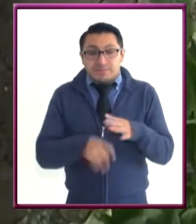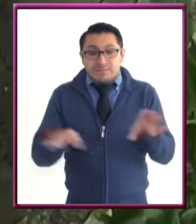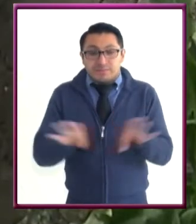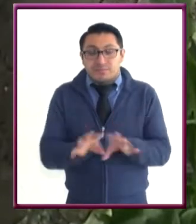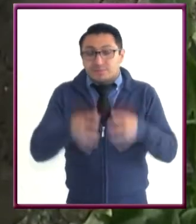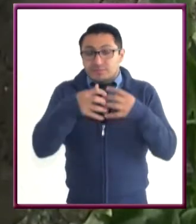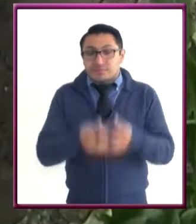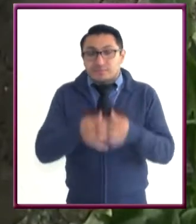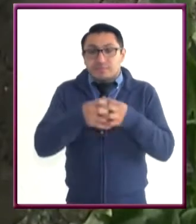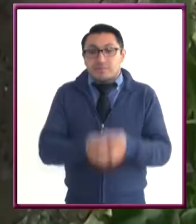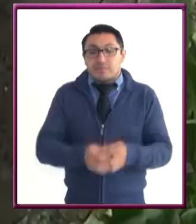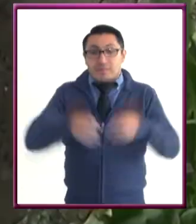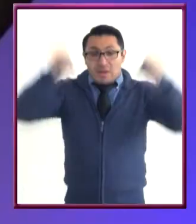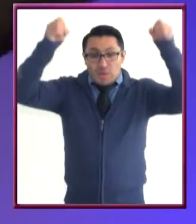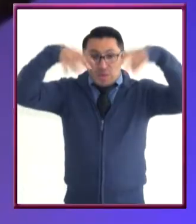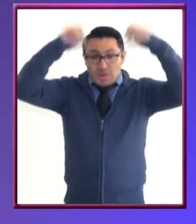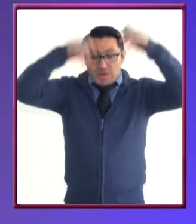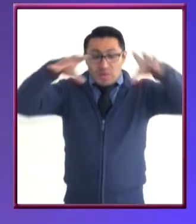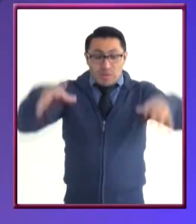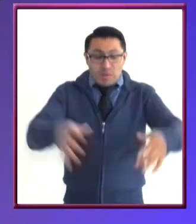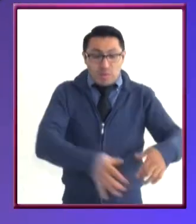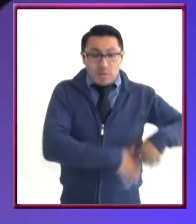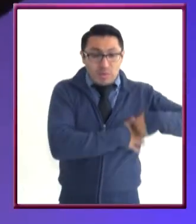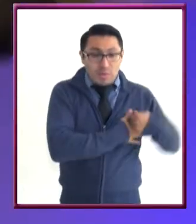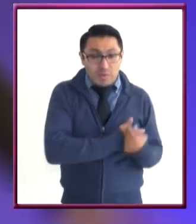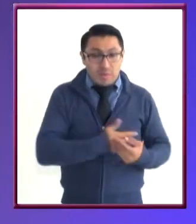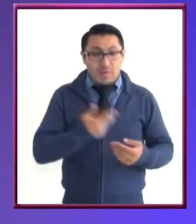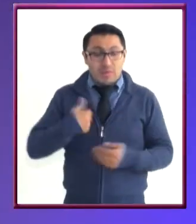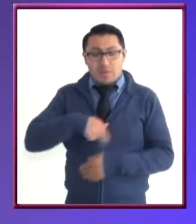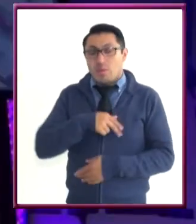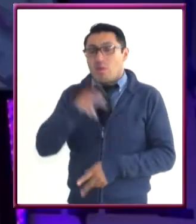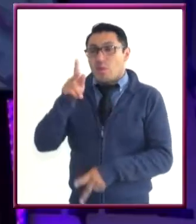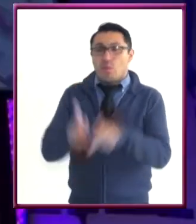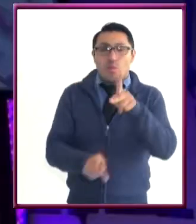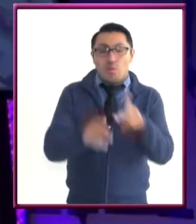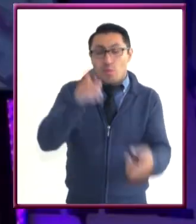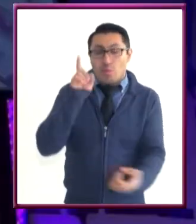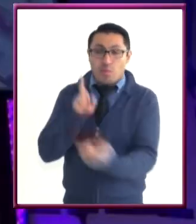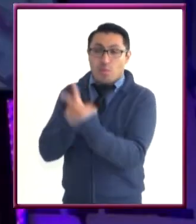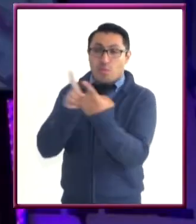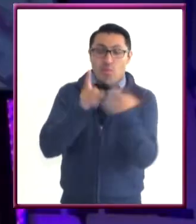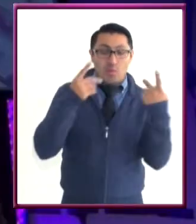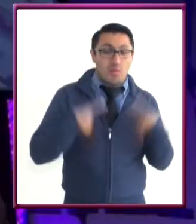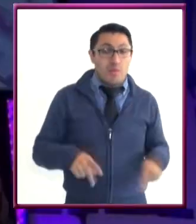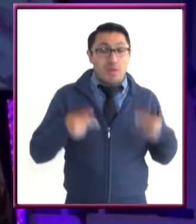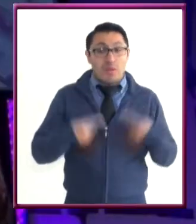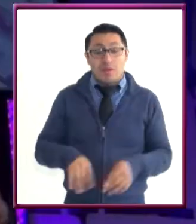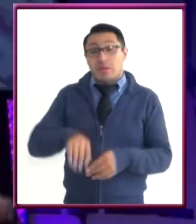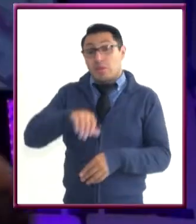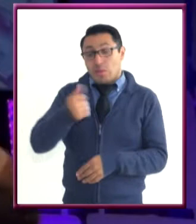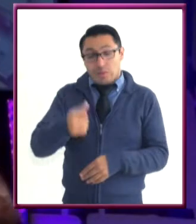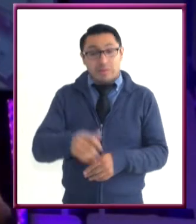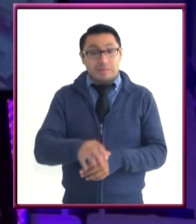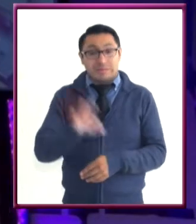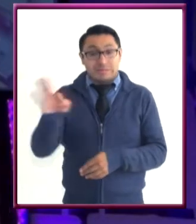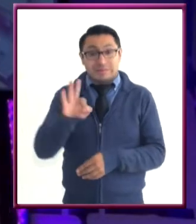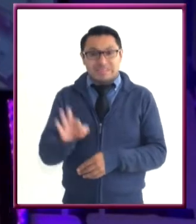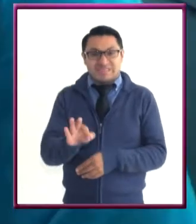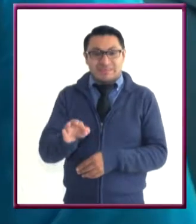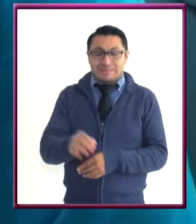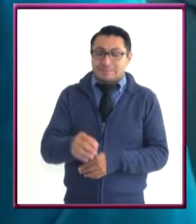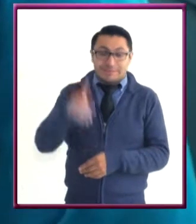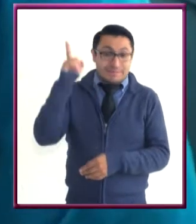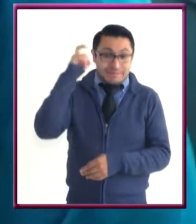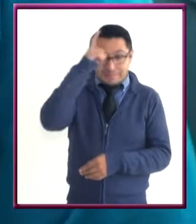el sistema de captación de lluvia. Nos permitió ir a hablar con gente que de otra manera hubiera sido muy difícil que nos